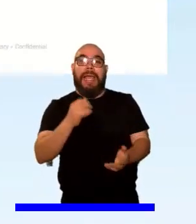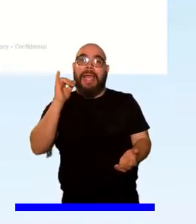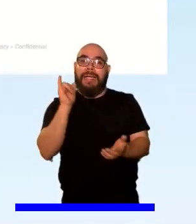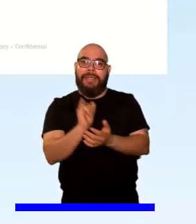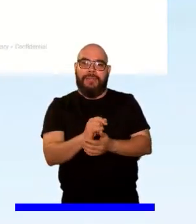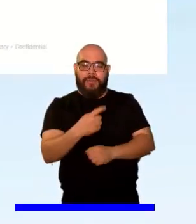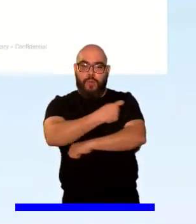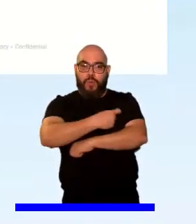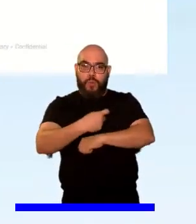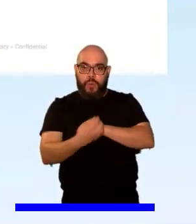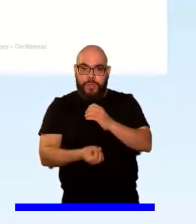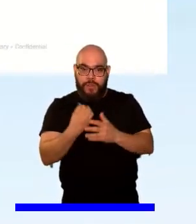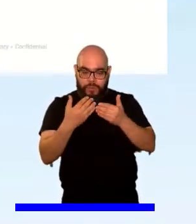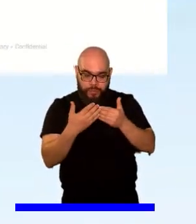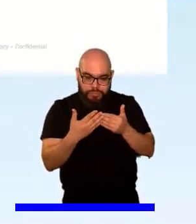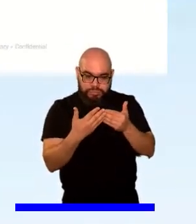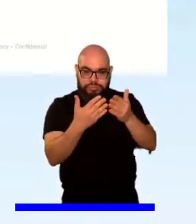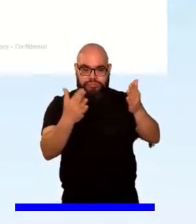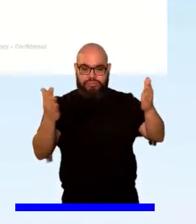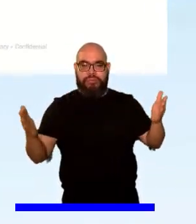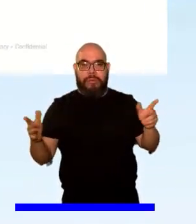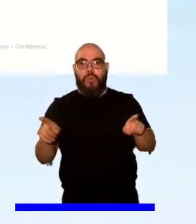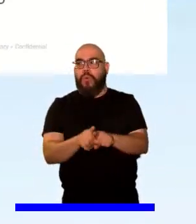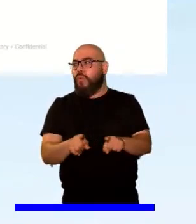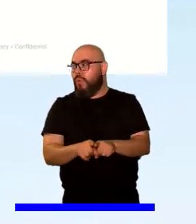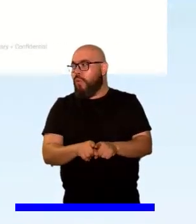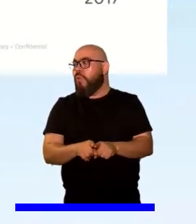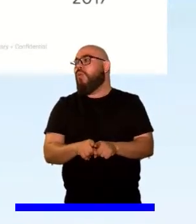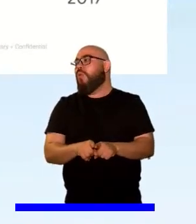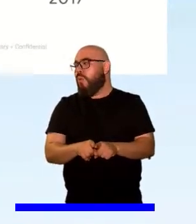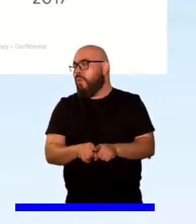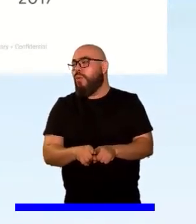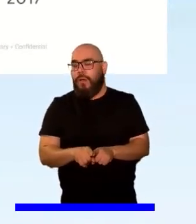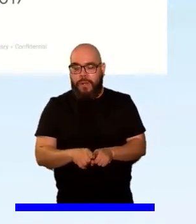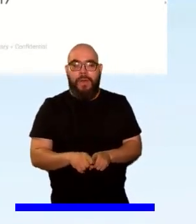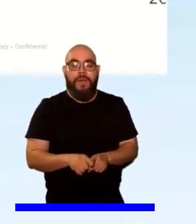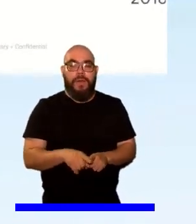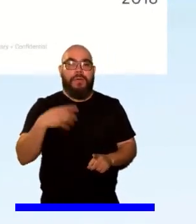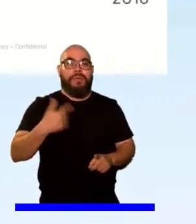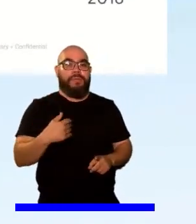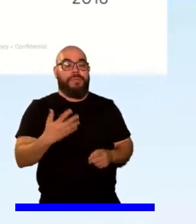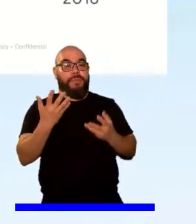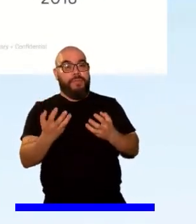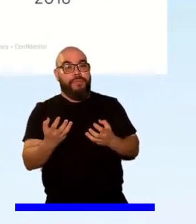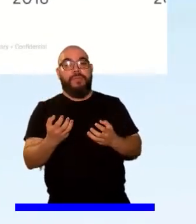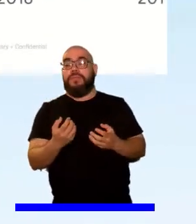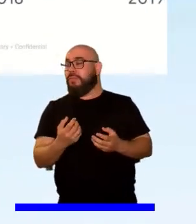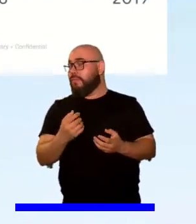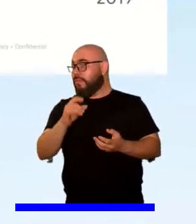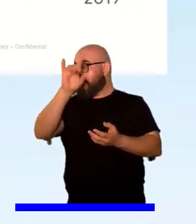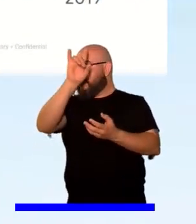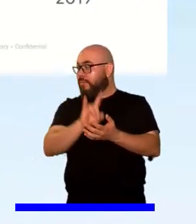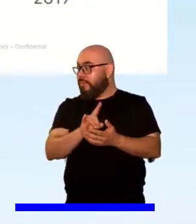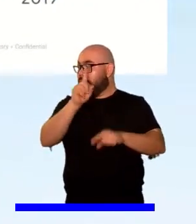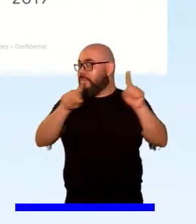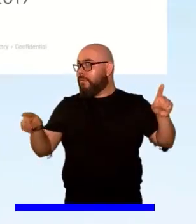desarrollo de Google que salió abierto. Es decir, esto fue un paper que, de hecho, para quienes quieren bajar ese nivel de